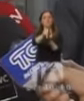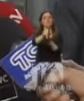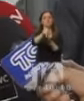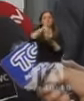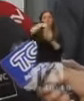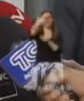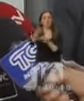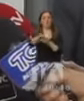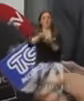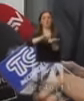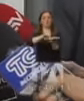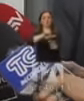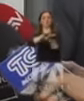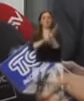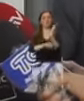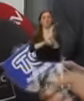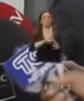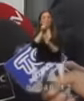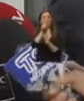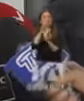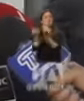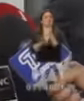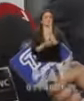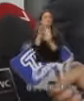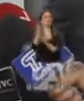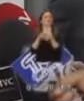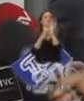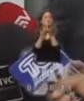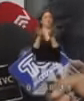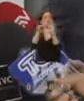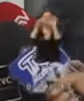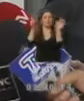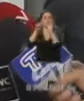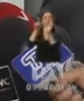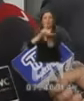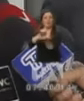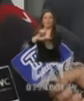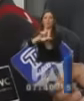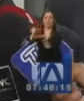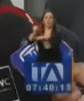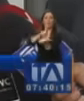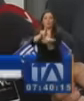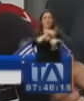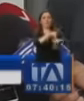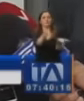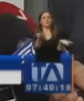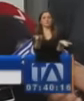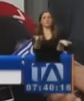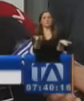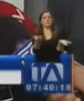contratistas petroleros a las cuentas del señor Bravo a través de compañía, ¿no? Lo cual sería...